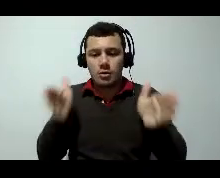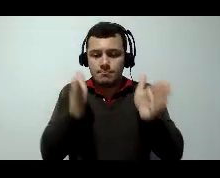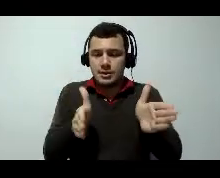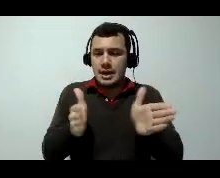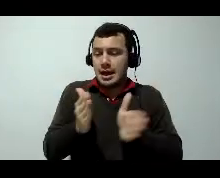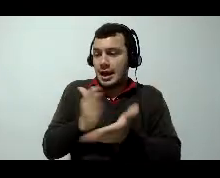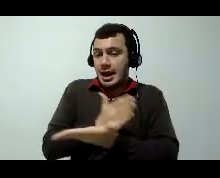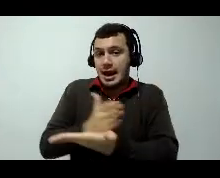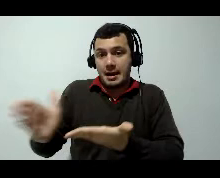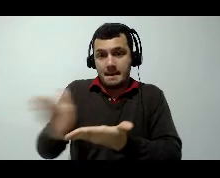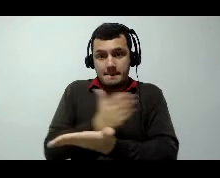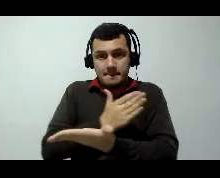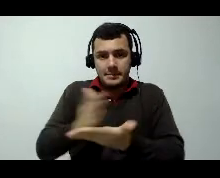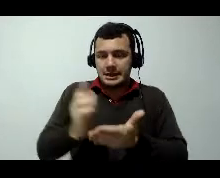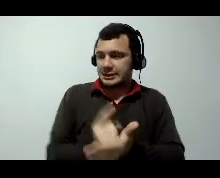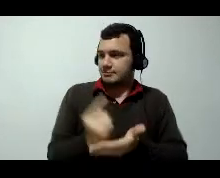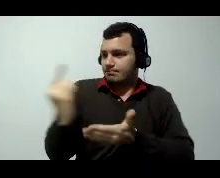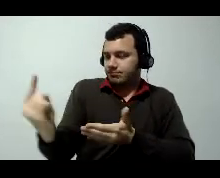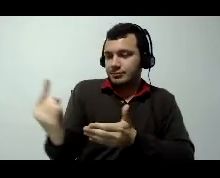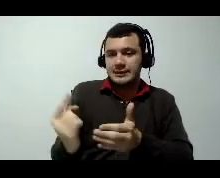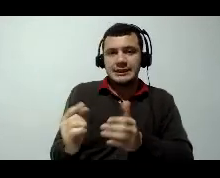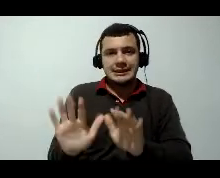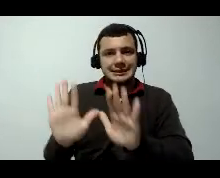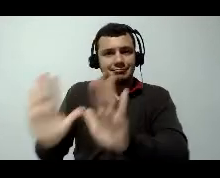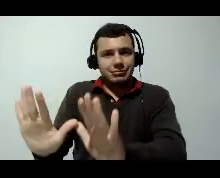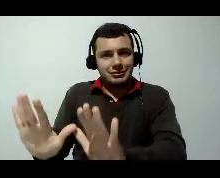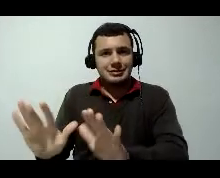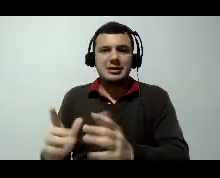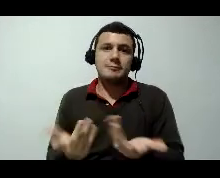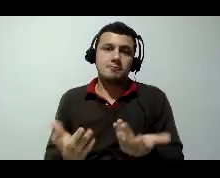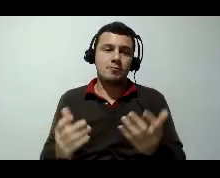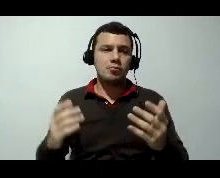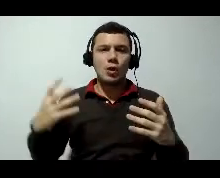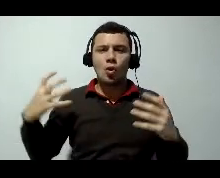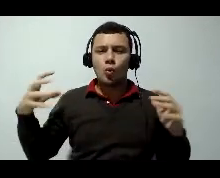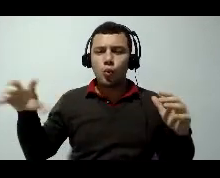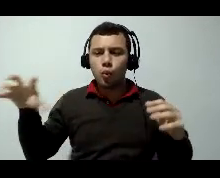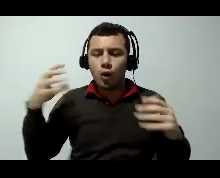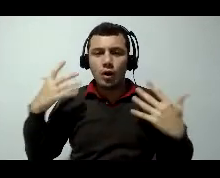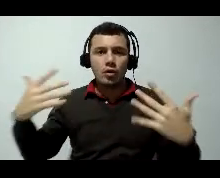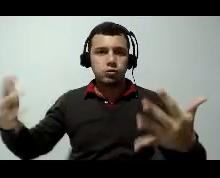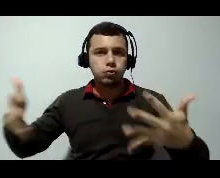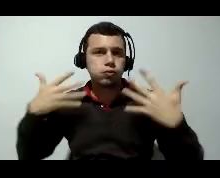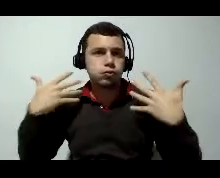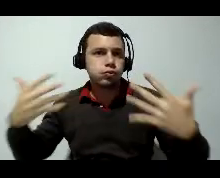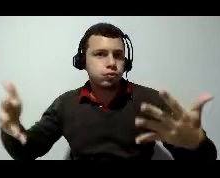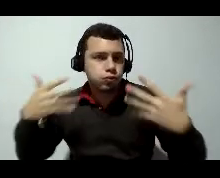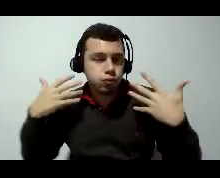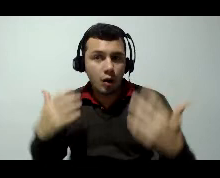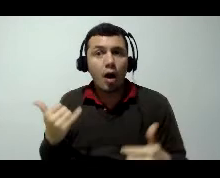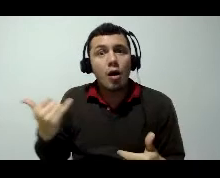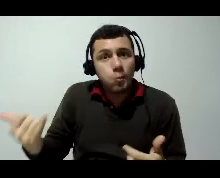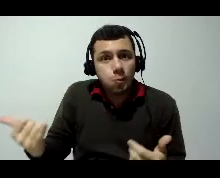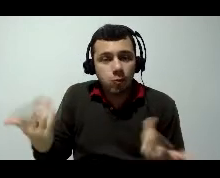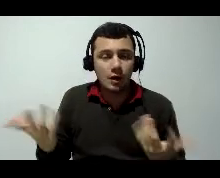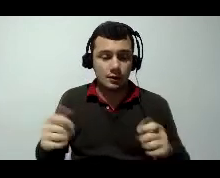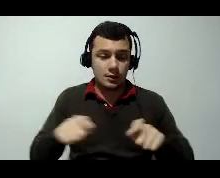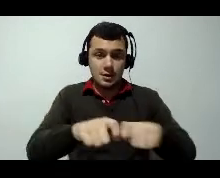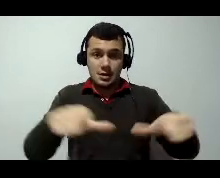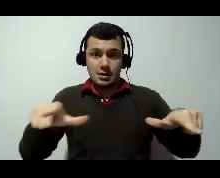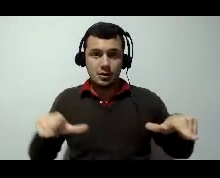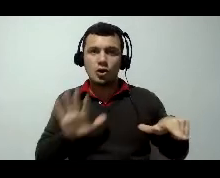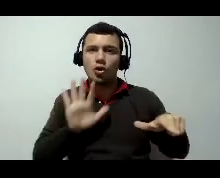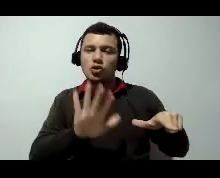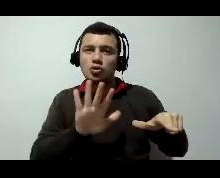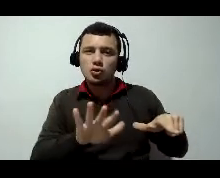que se van a aislar a estos pacientes, qué tipo de ventilación, si la institución en la que yo estoy cuenta con cuartos de presión negativa